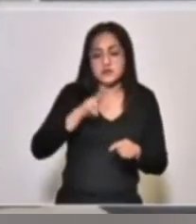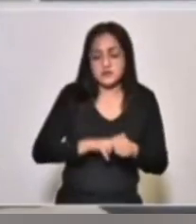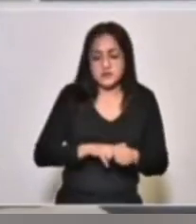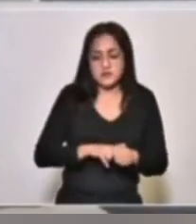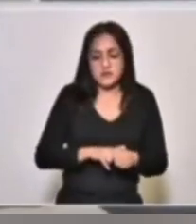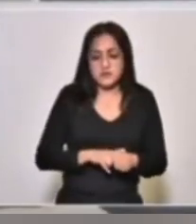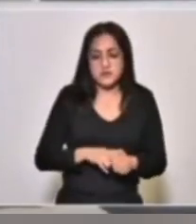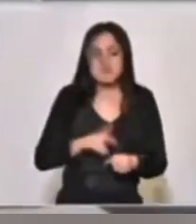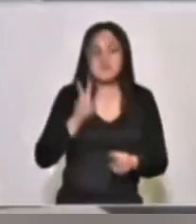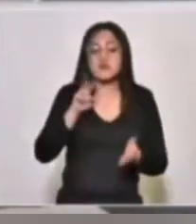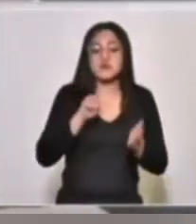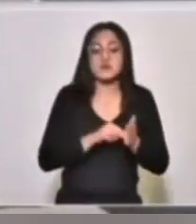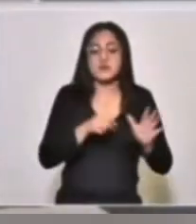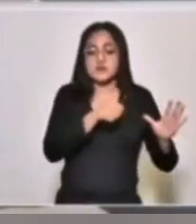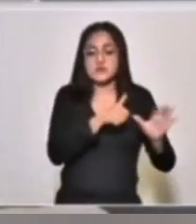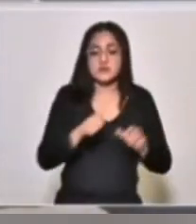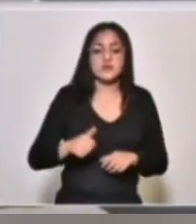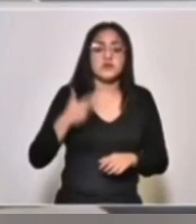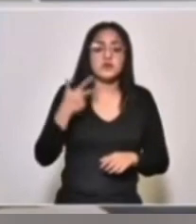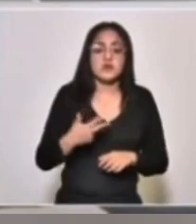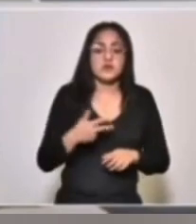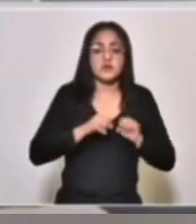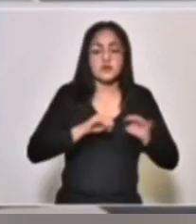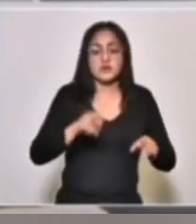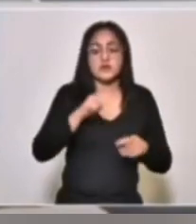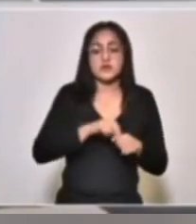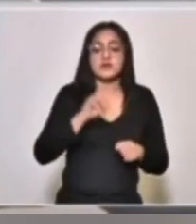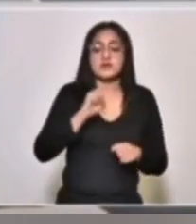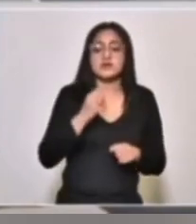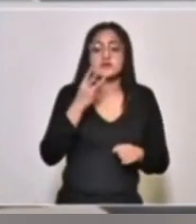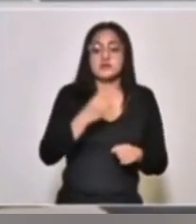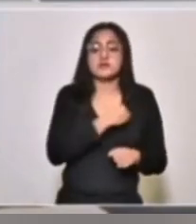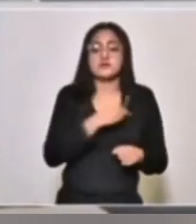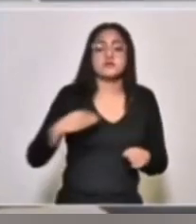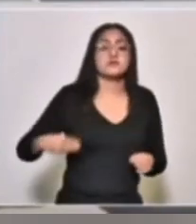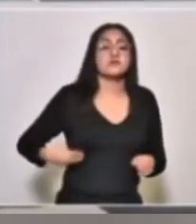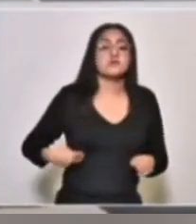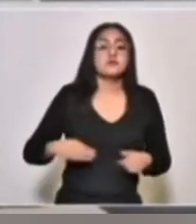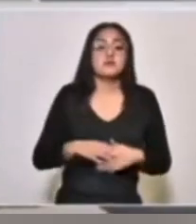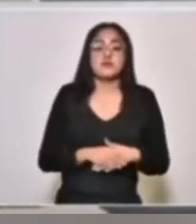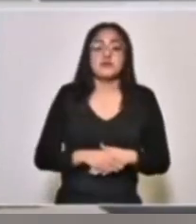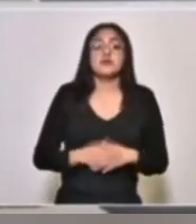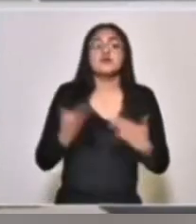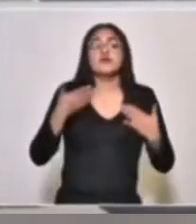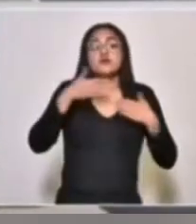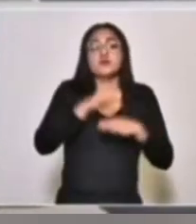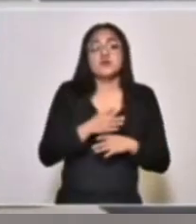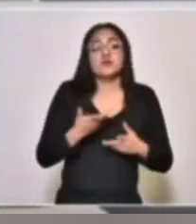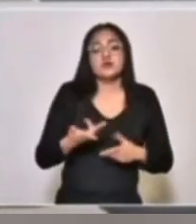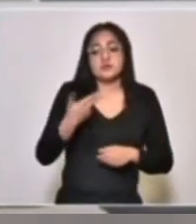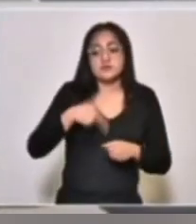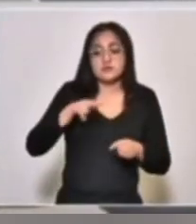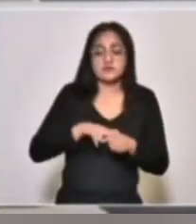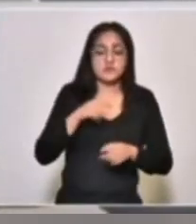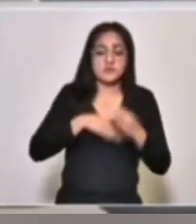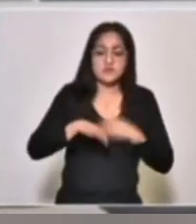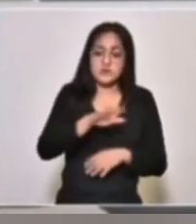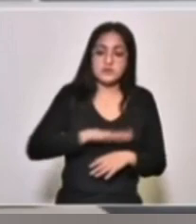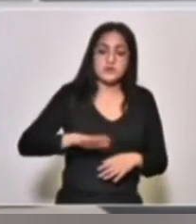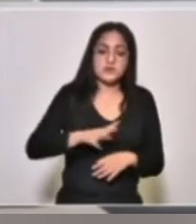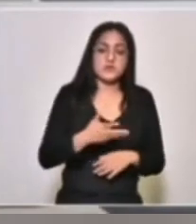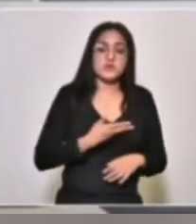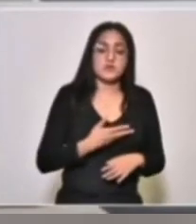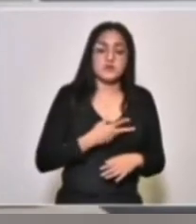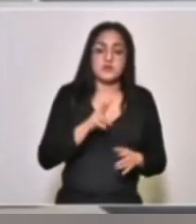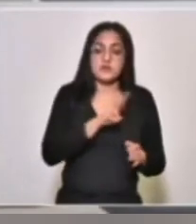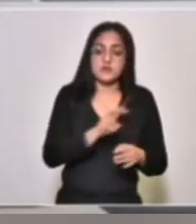y hospitalizados, 2.608 distribuidos en 63 municipios. En lo que respecta a la hospitalización en todo el sector,